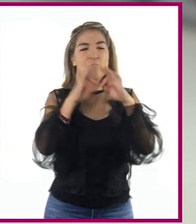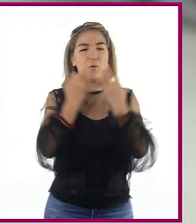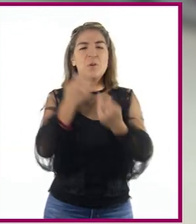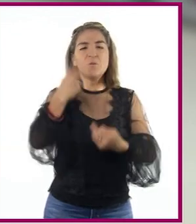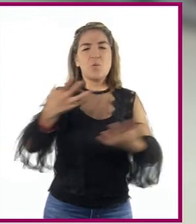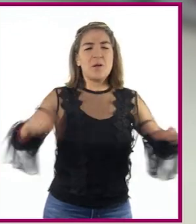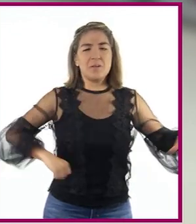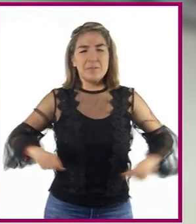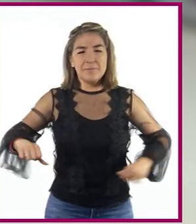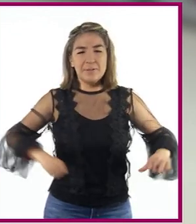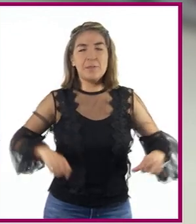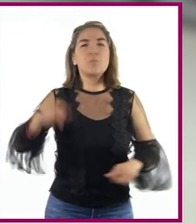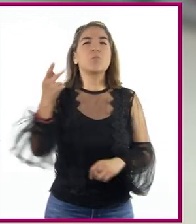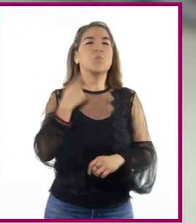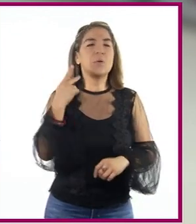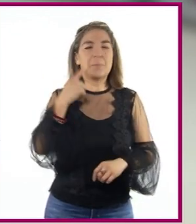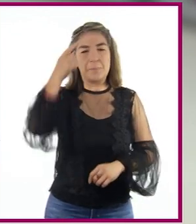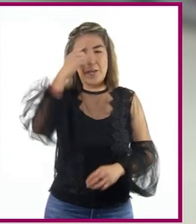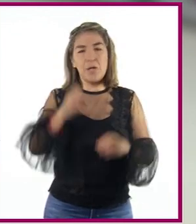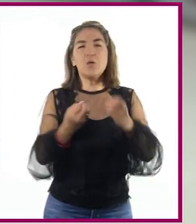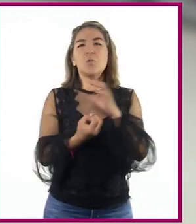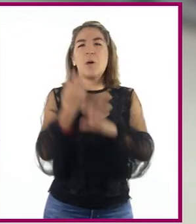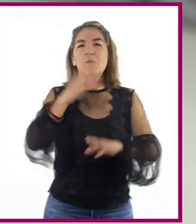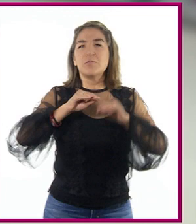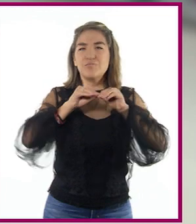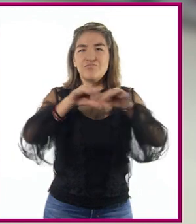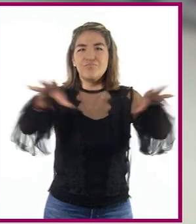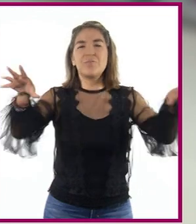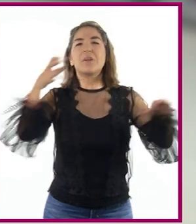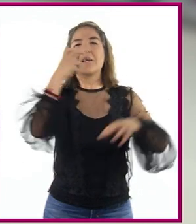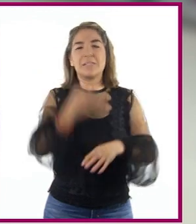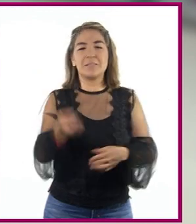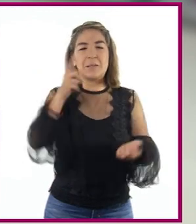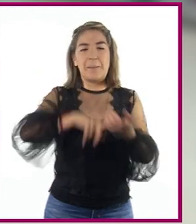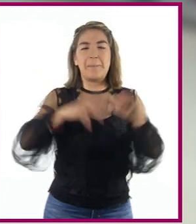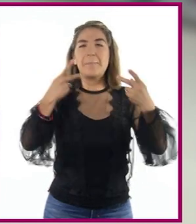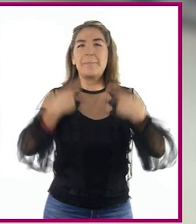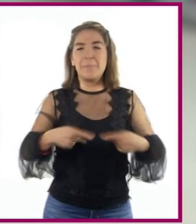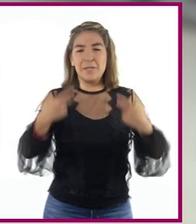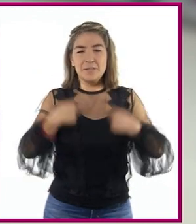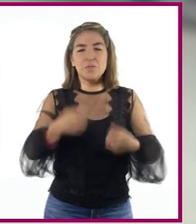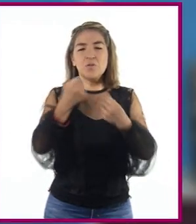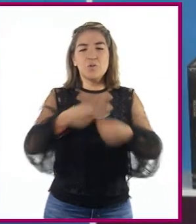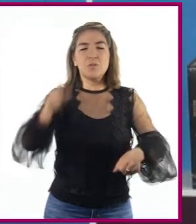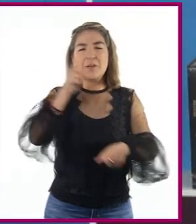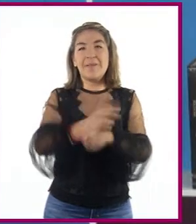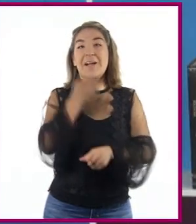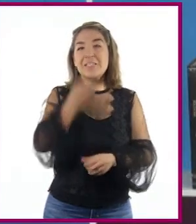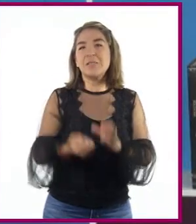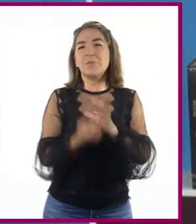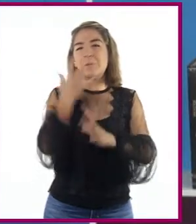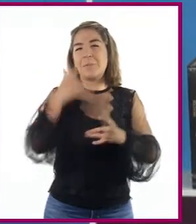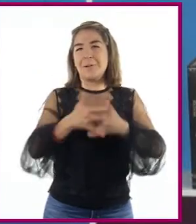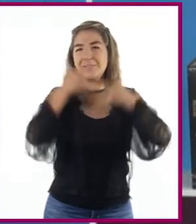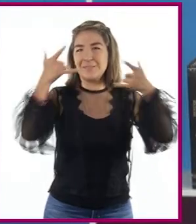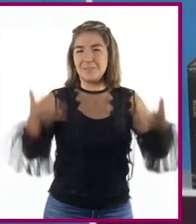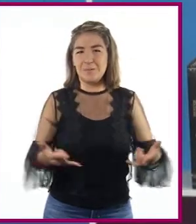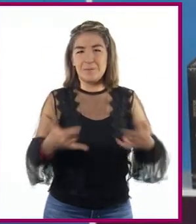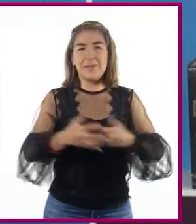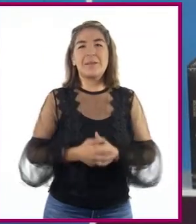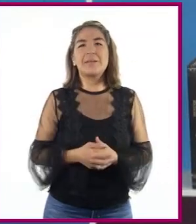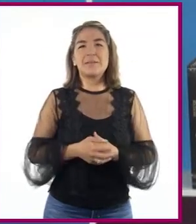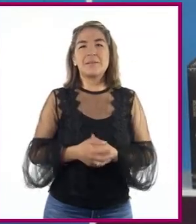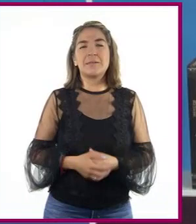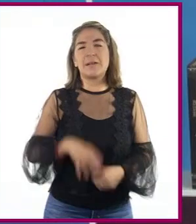para proyectar una nueva sociedad y dar un nuevo rumbo a la historia. Antes de